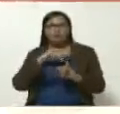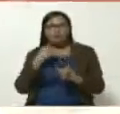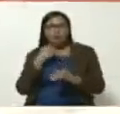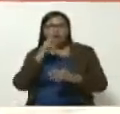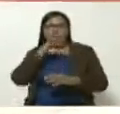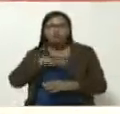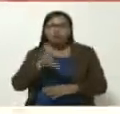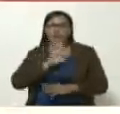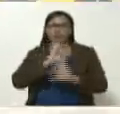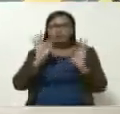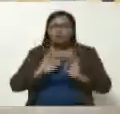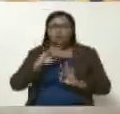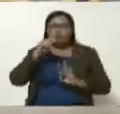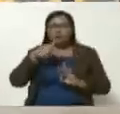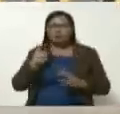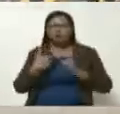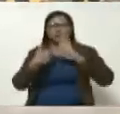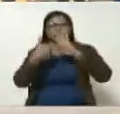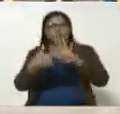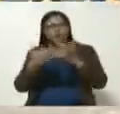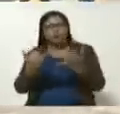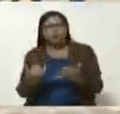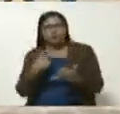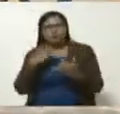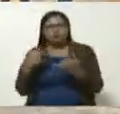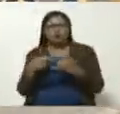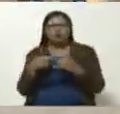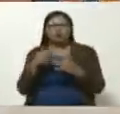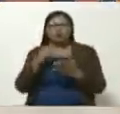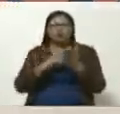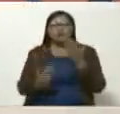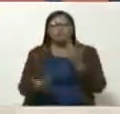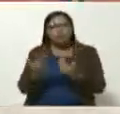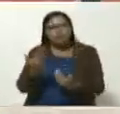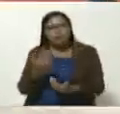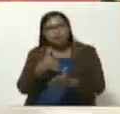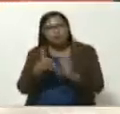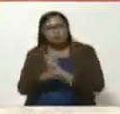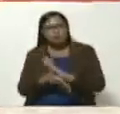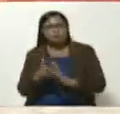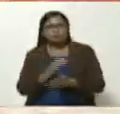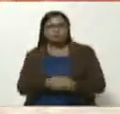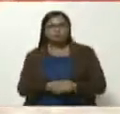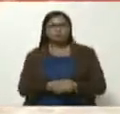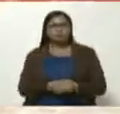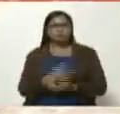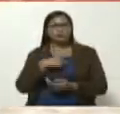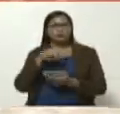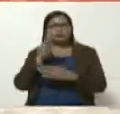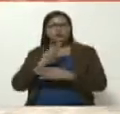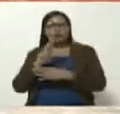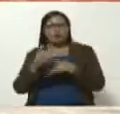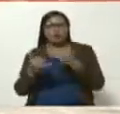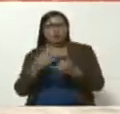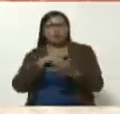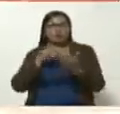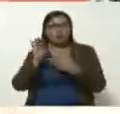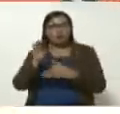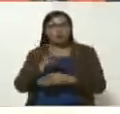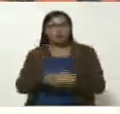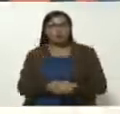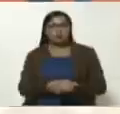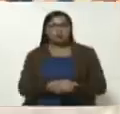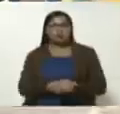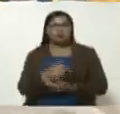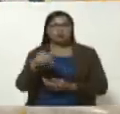historia Monómero siempre se ha destacado como un actor importante en la fertilizante de nuestro país.